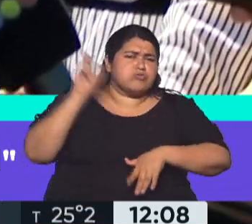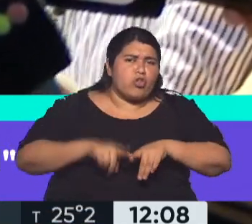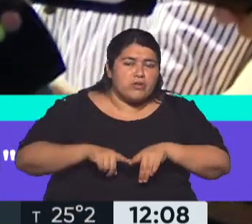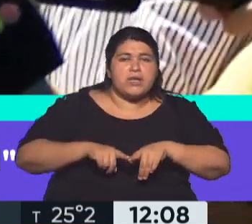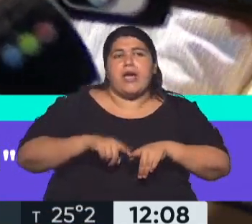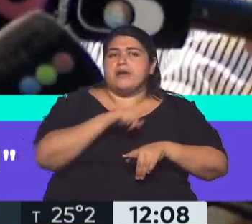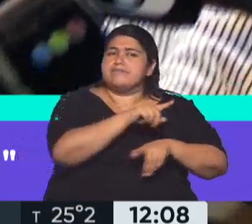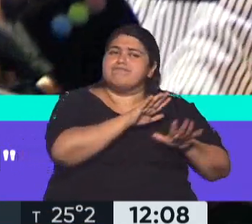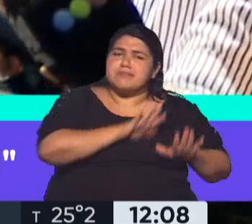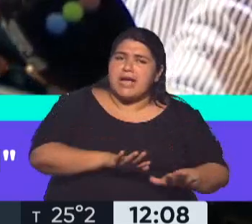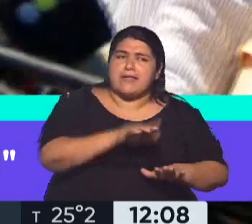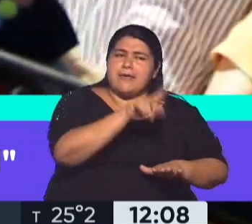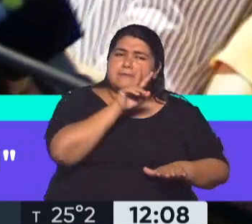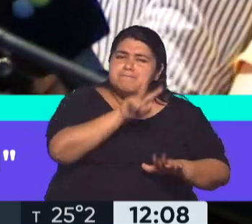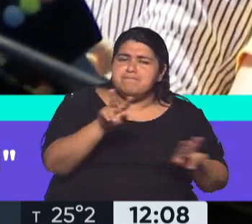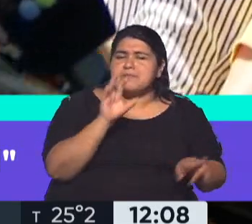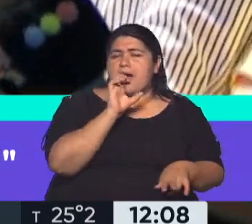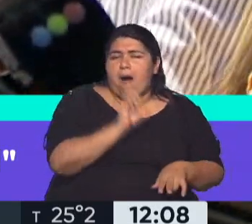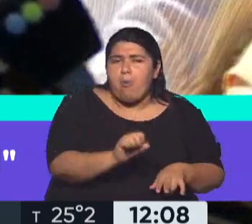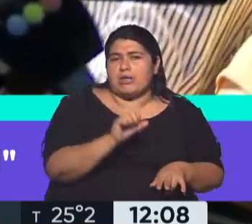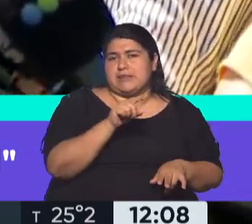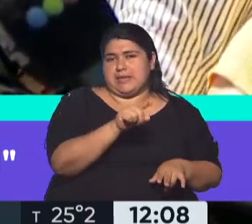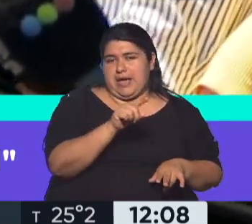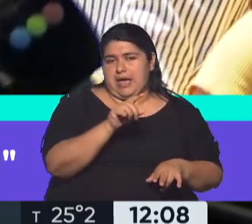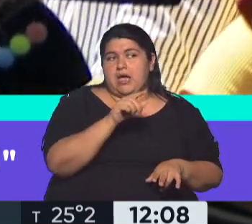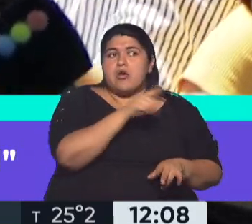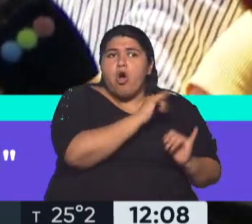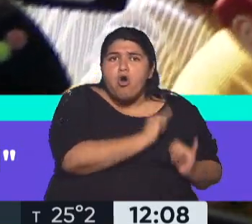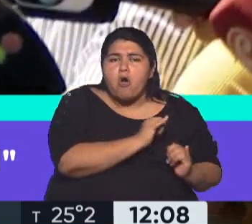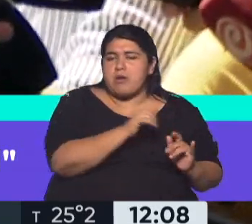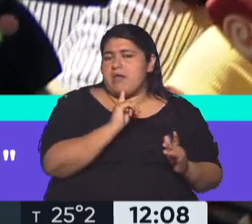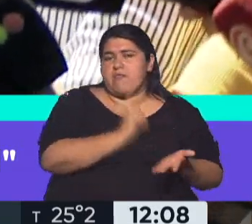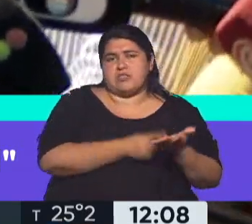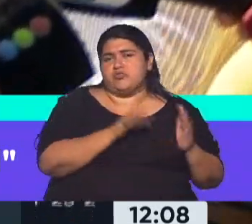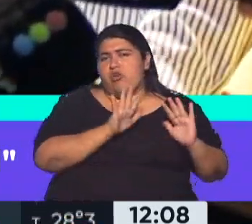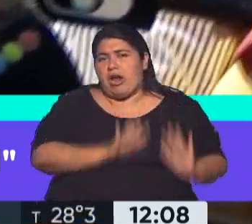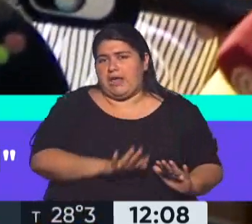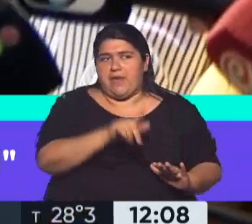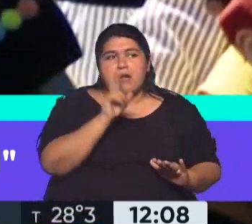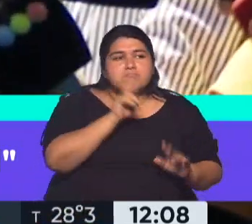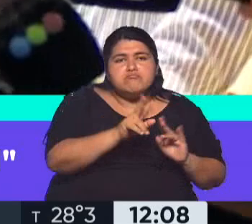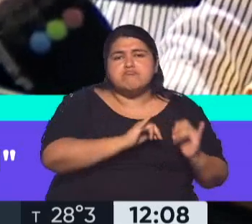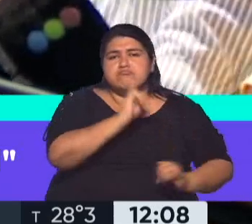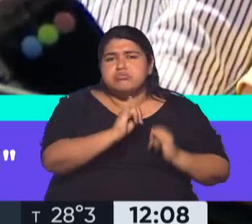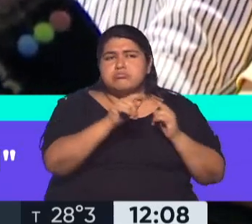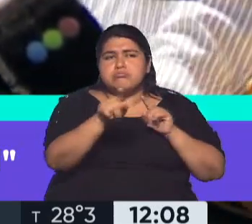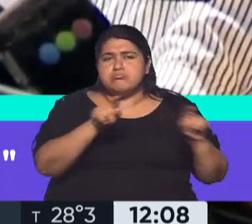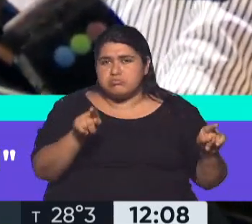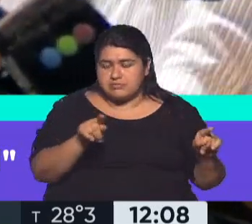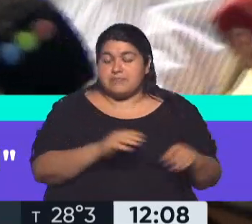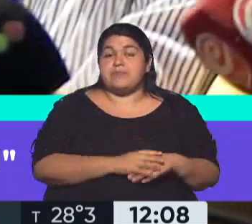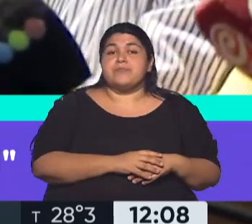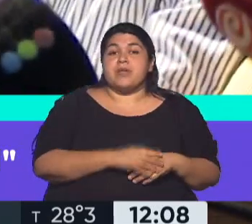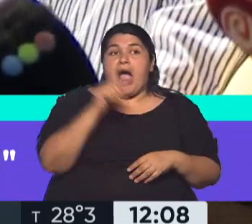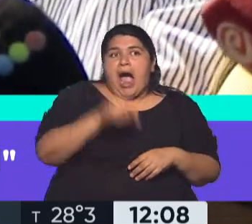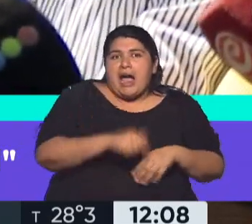se quedaron aguantando la situación y decidieron los chicos decidieron seguir con la situación. Es más, iba a terminar la